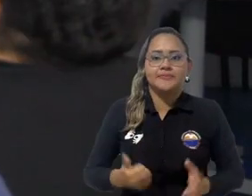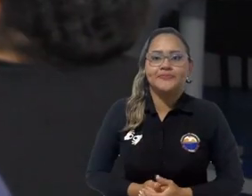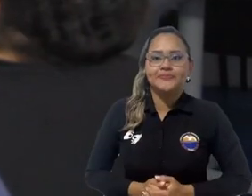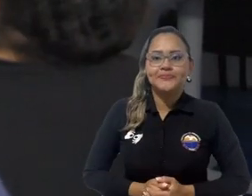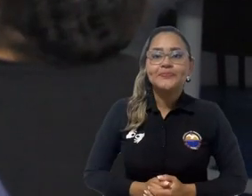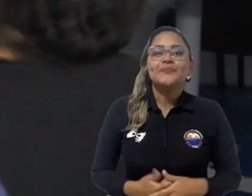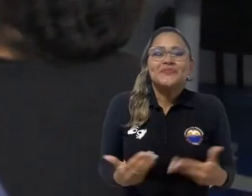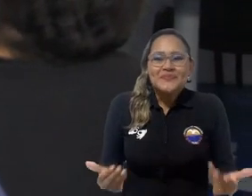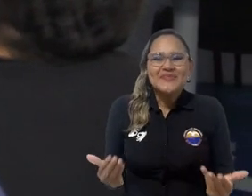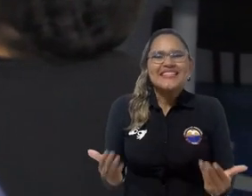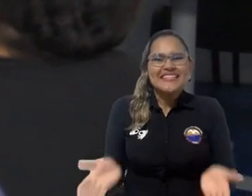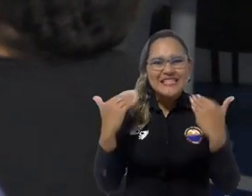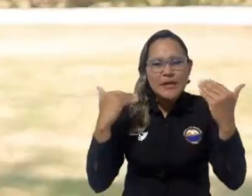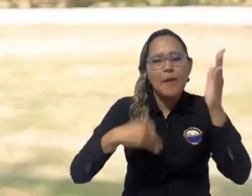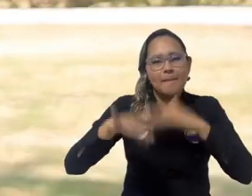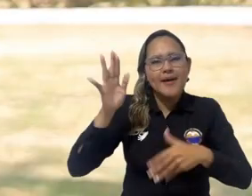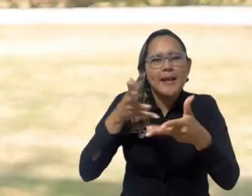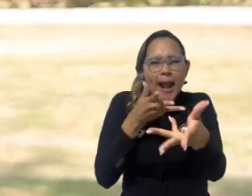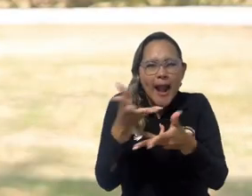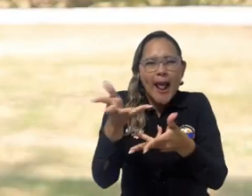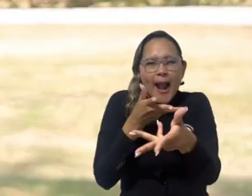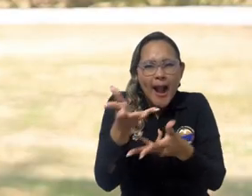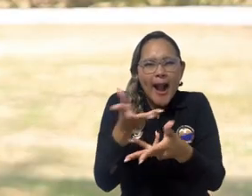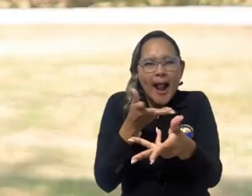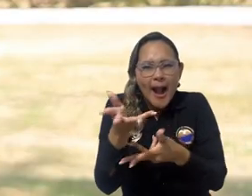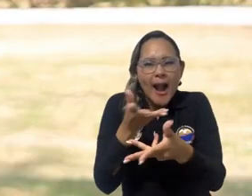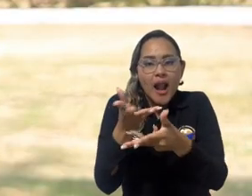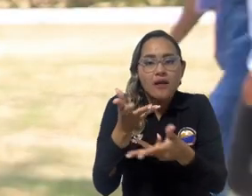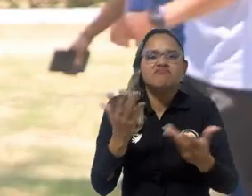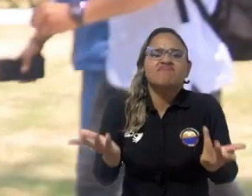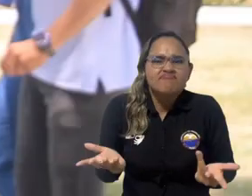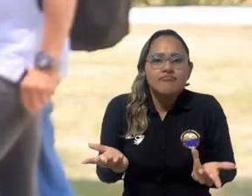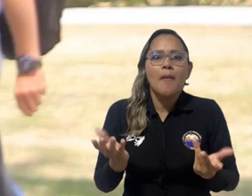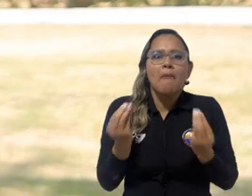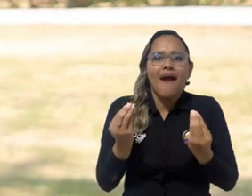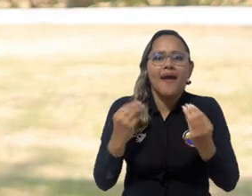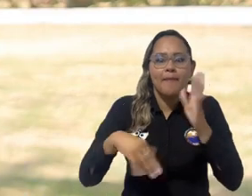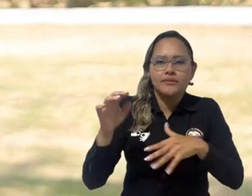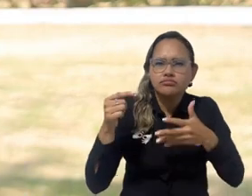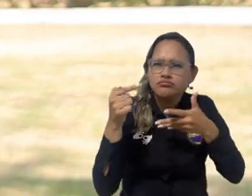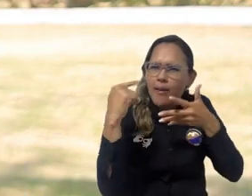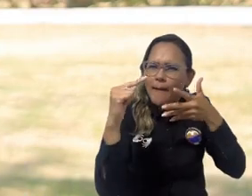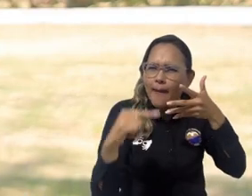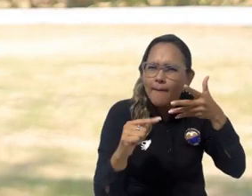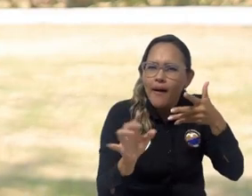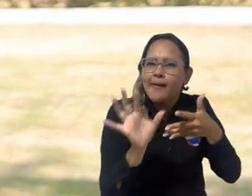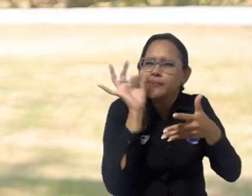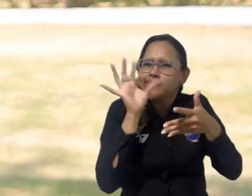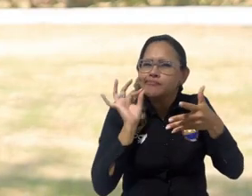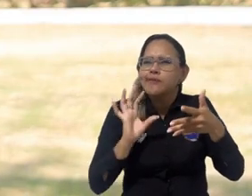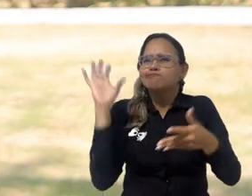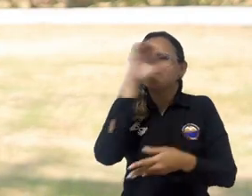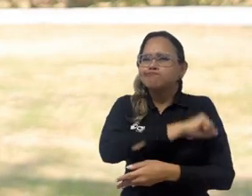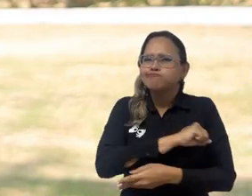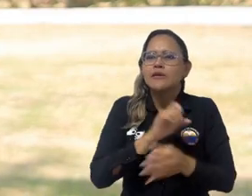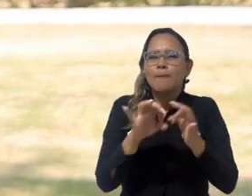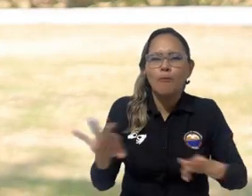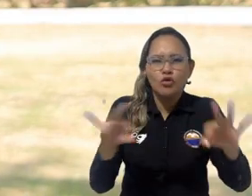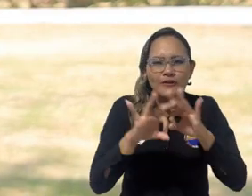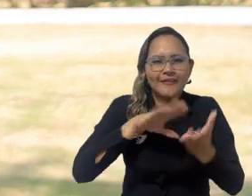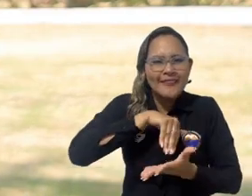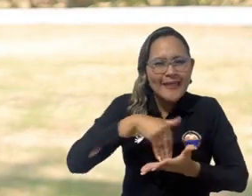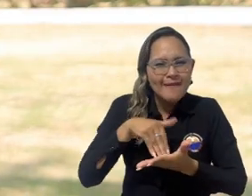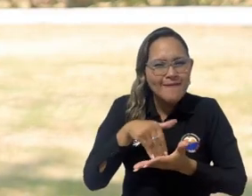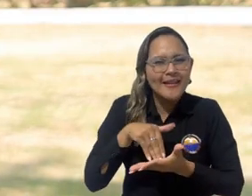fue muy bueno, nos ayudó muchísimo como a identificar algunas cosas, como debilidades que tenemos que